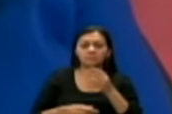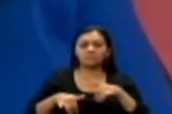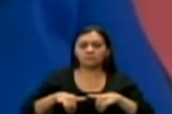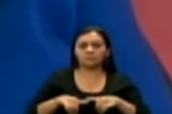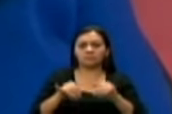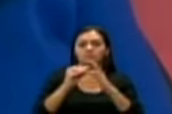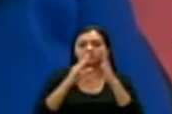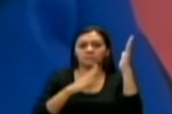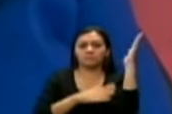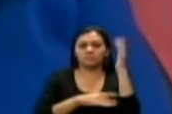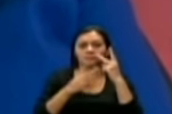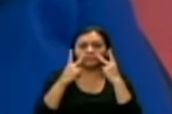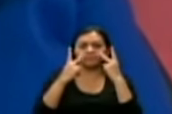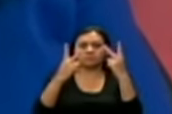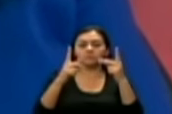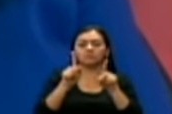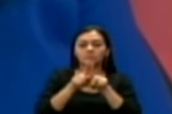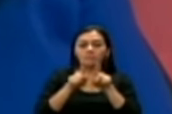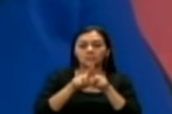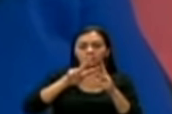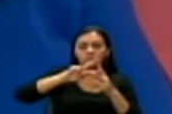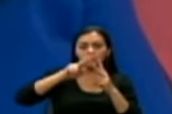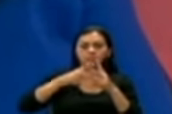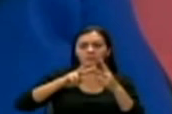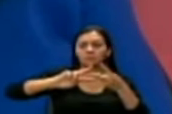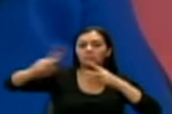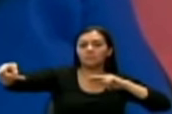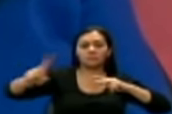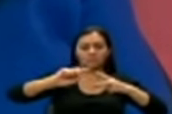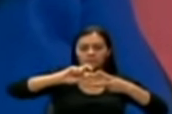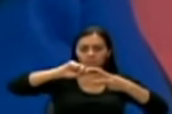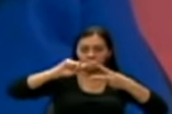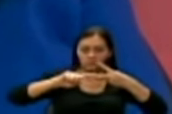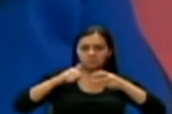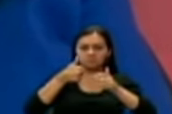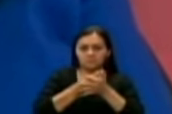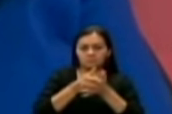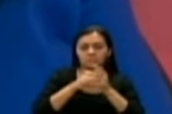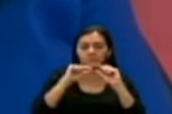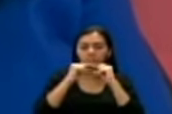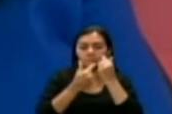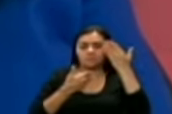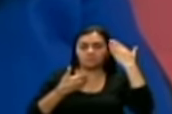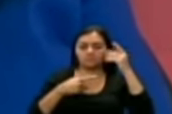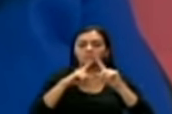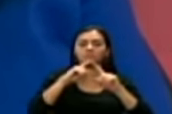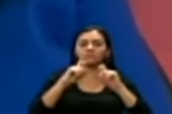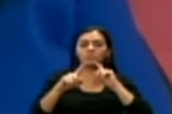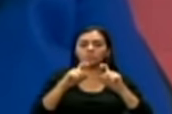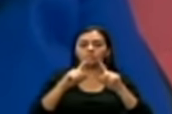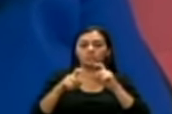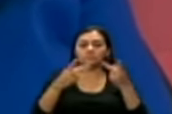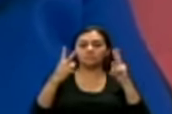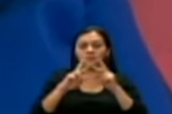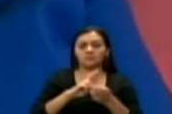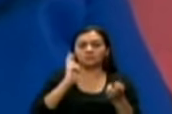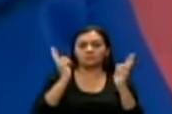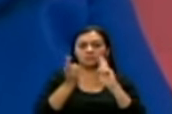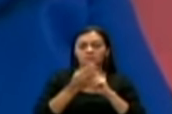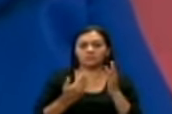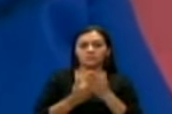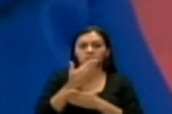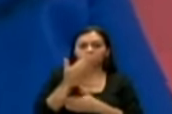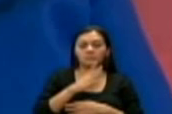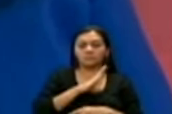proyecto porque consideraban una alternativa. Fue también impulsada una amplia consulta para estructurar el programa que se llama El